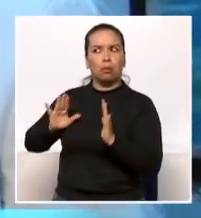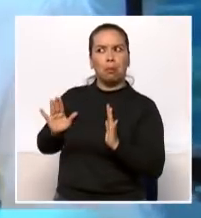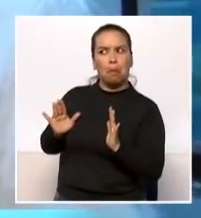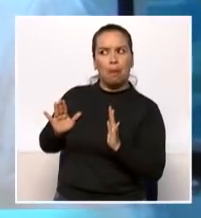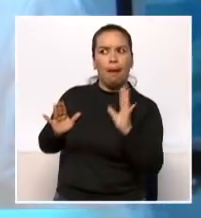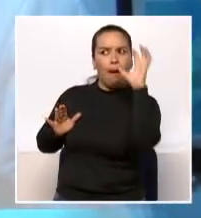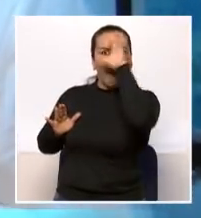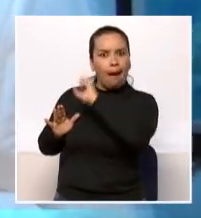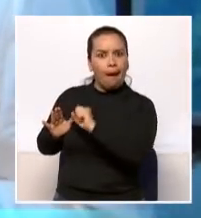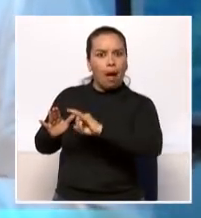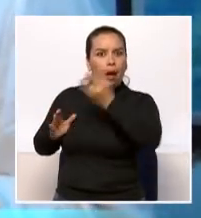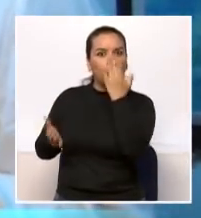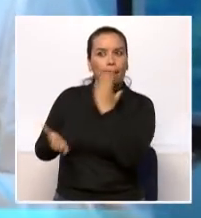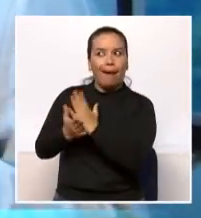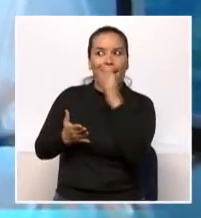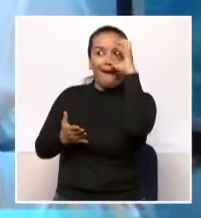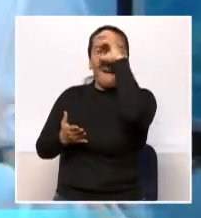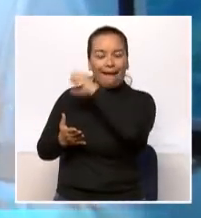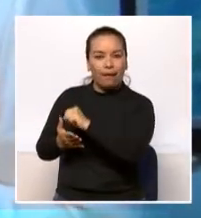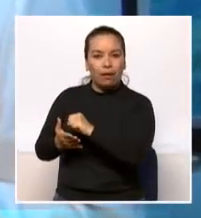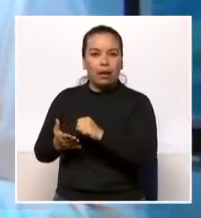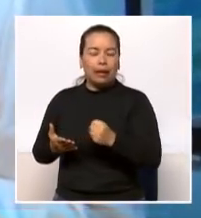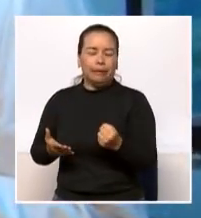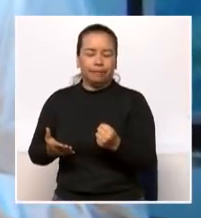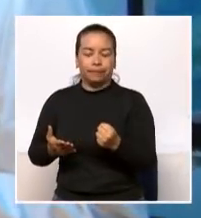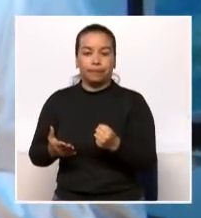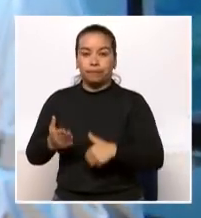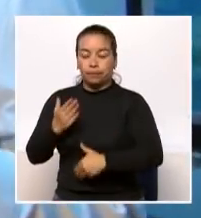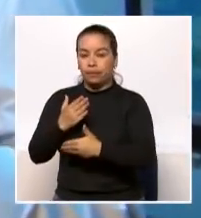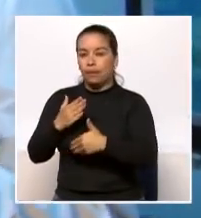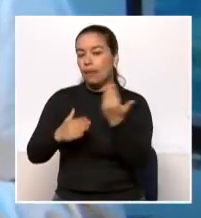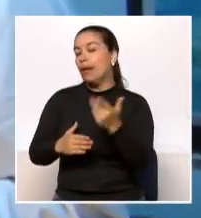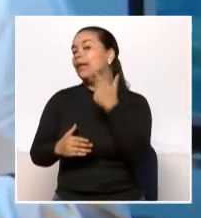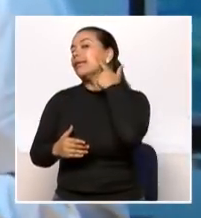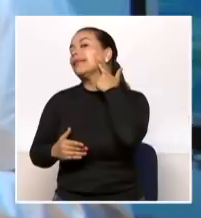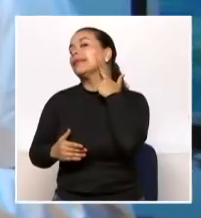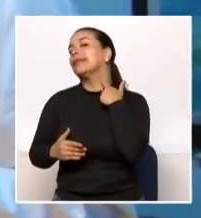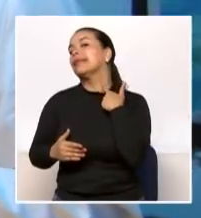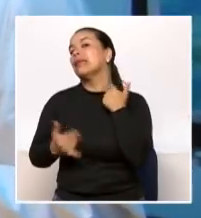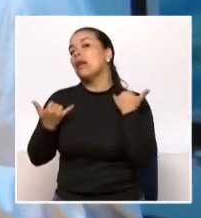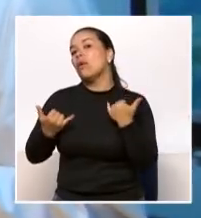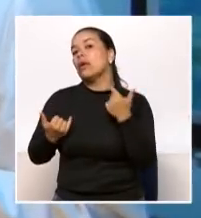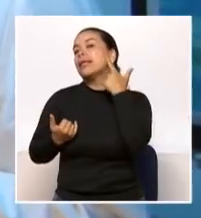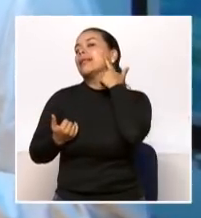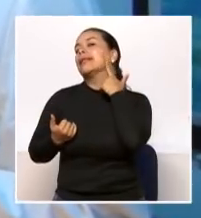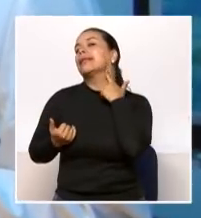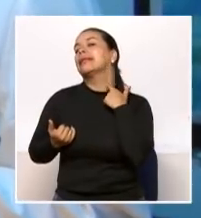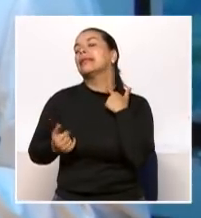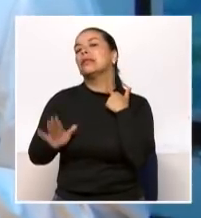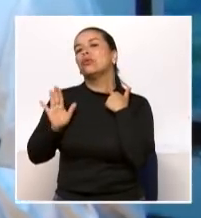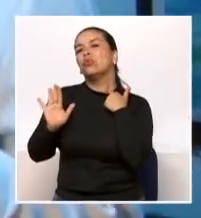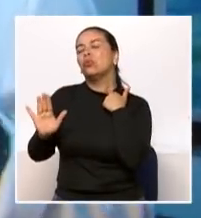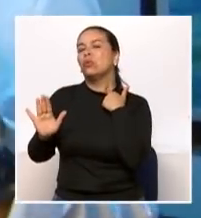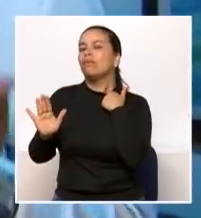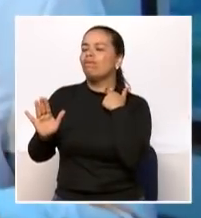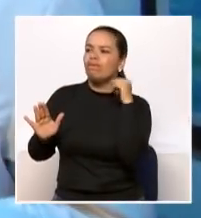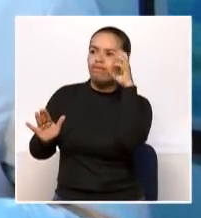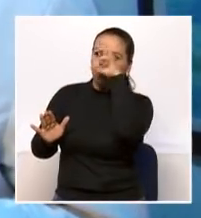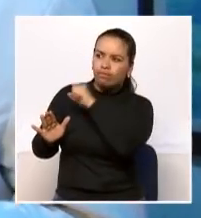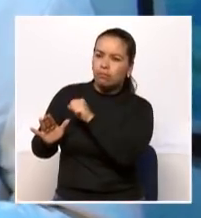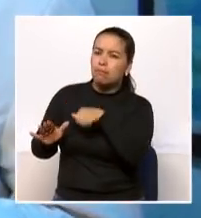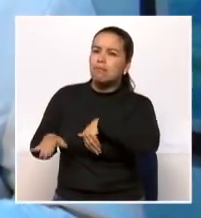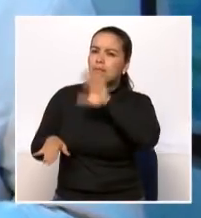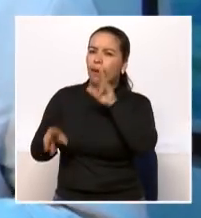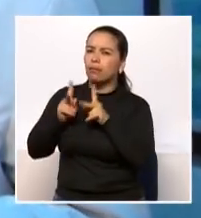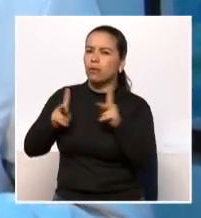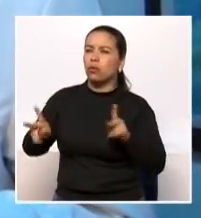descubrir incidentalmente. Por ejemplo, empezamos por tiroides. Ahorita en las últimas actualizaciones de tiroides veíamos que la mayoría de